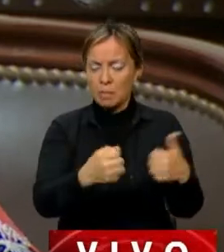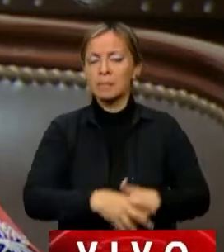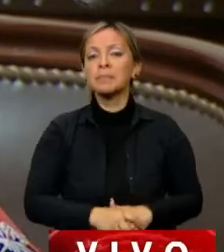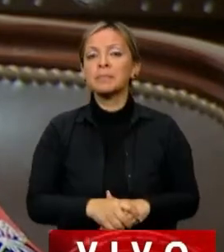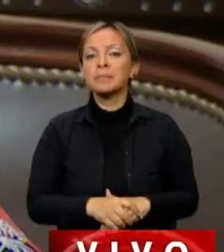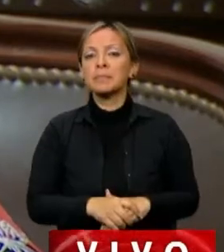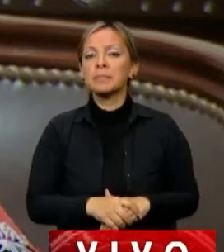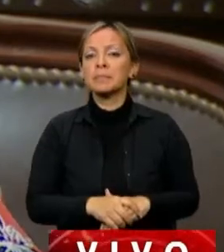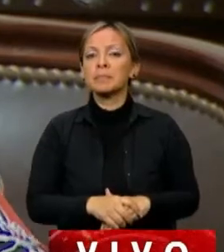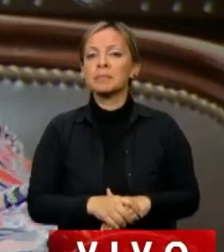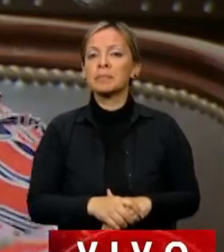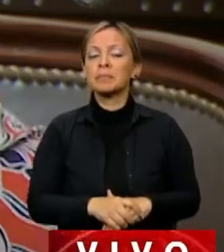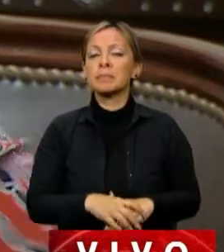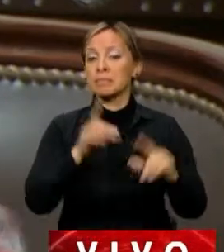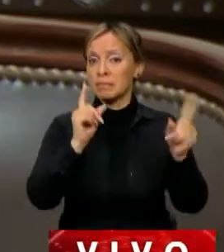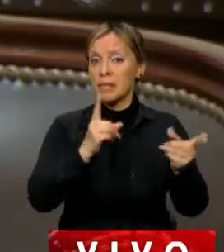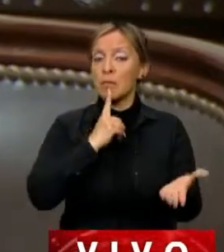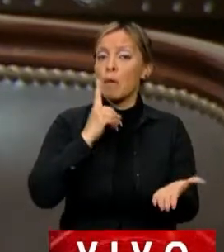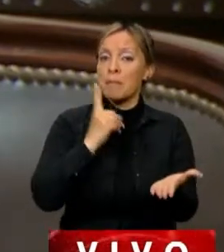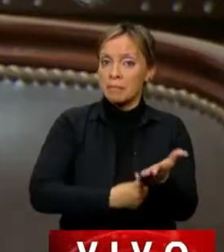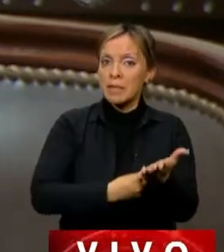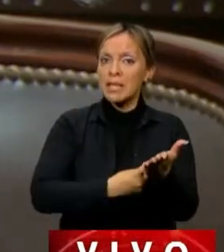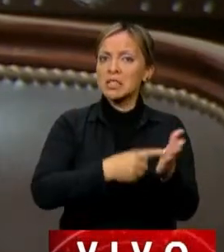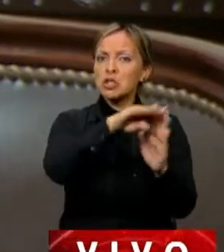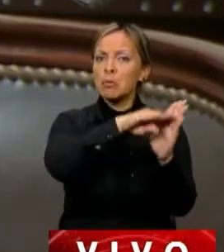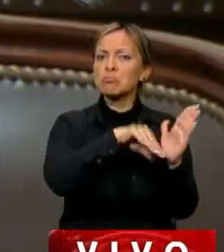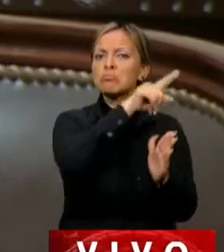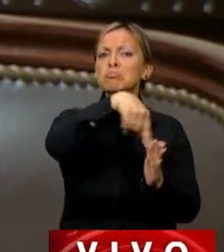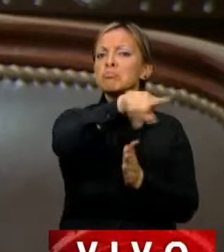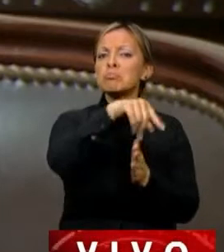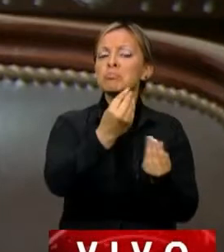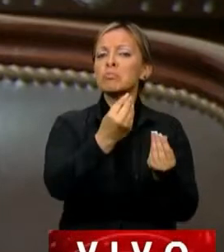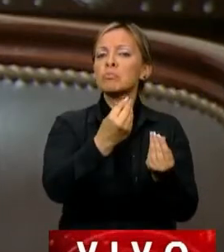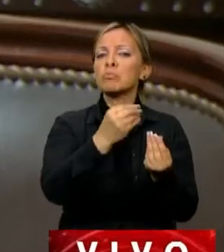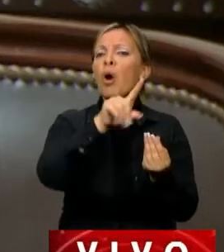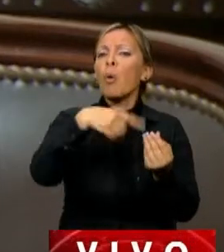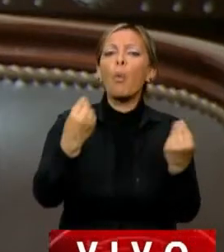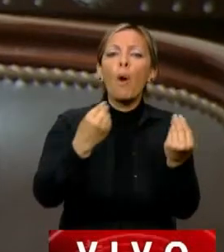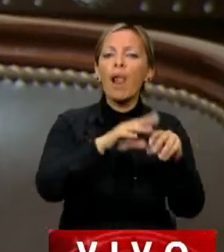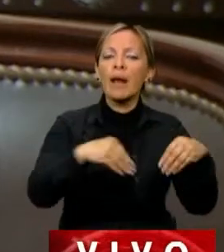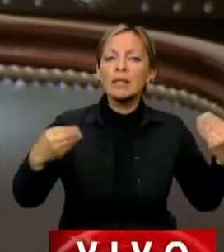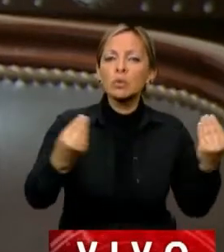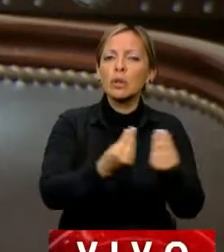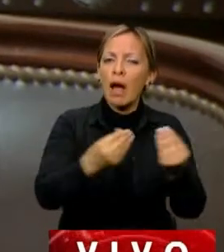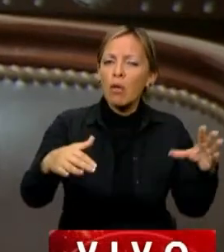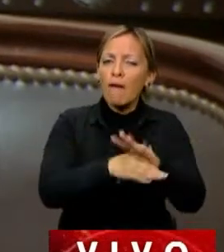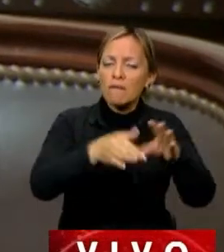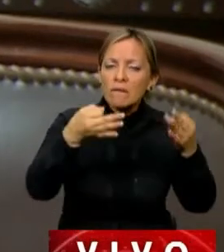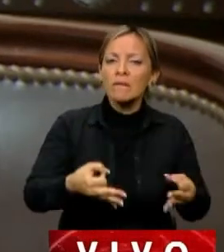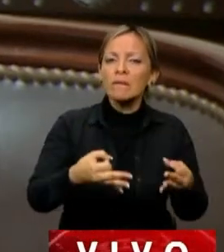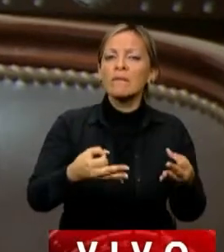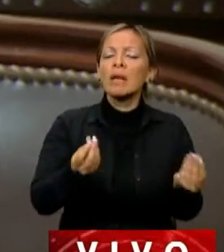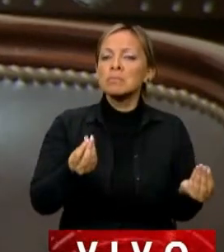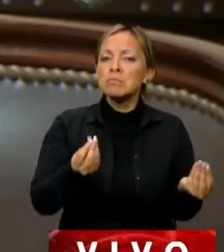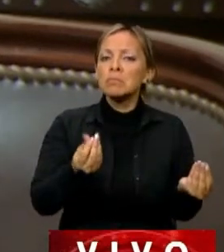luego de las medidas que tomara, ¿cuáles han sido los resultados concretos luego